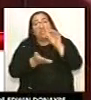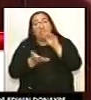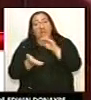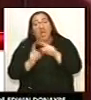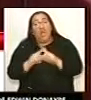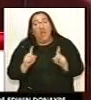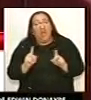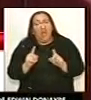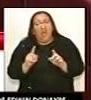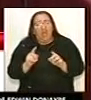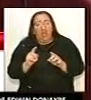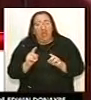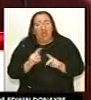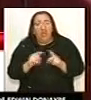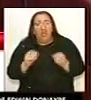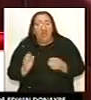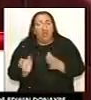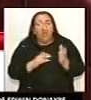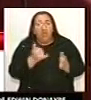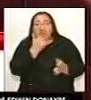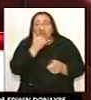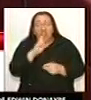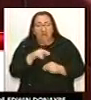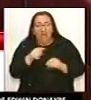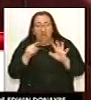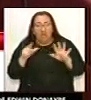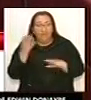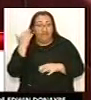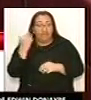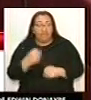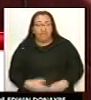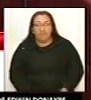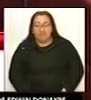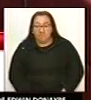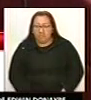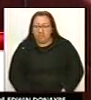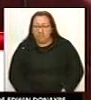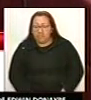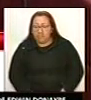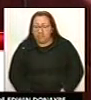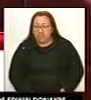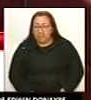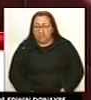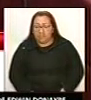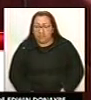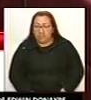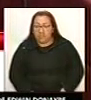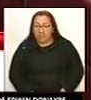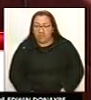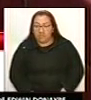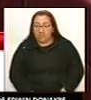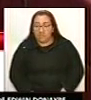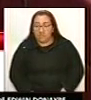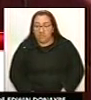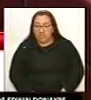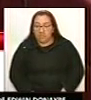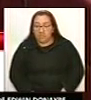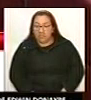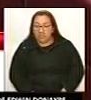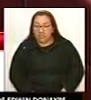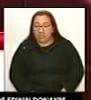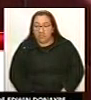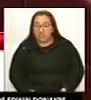lado, como pasó en 2017, las compras a través del programa PAC, el